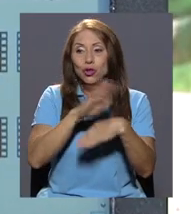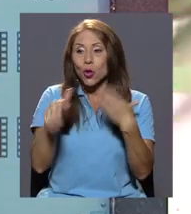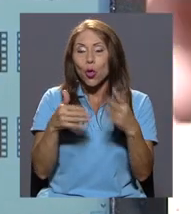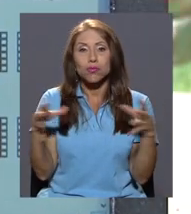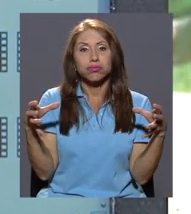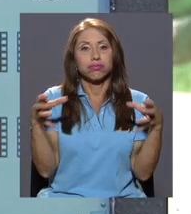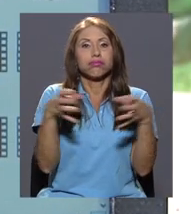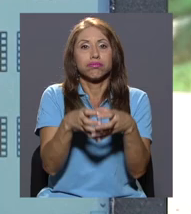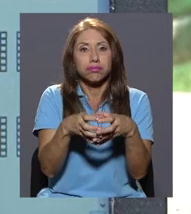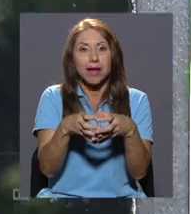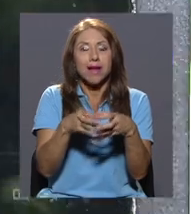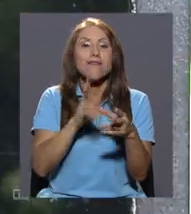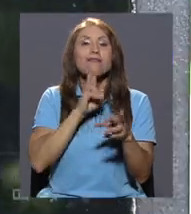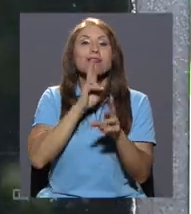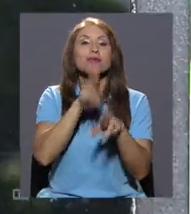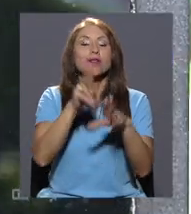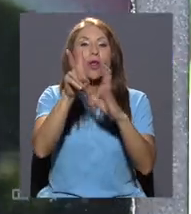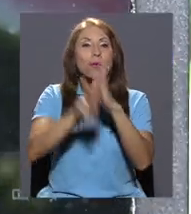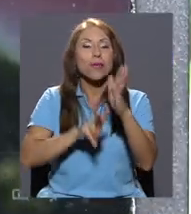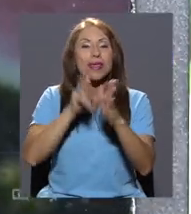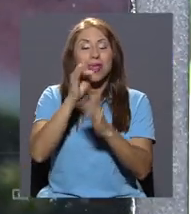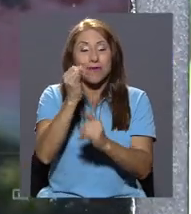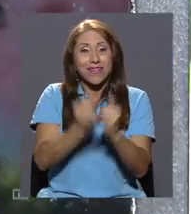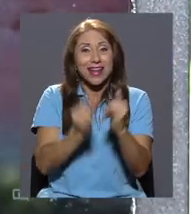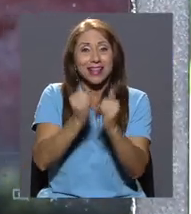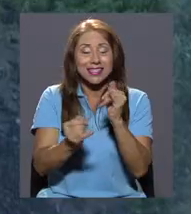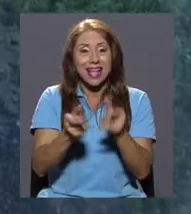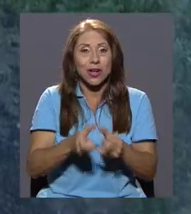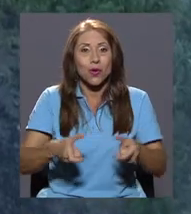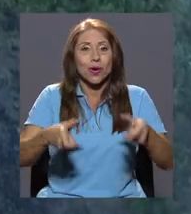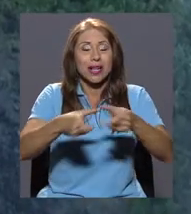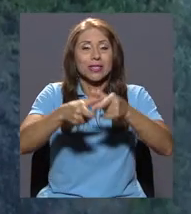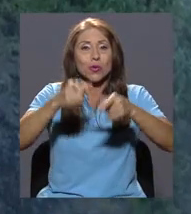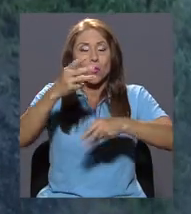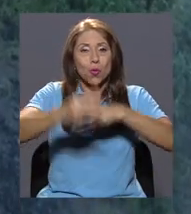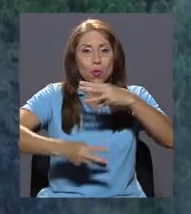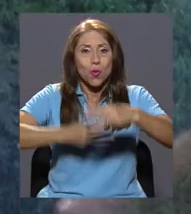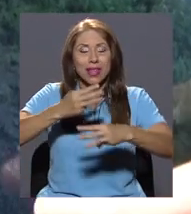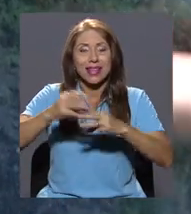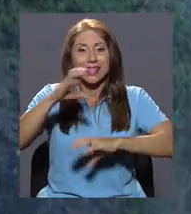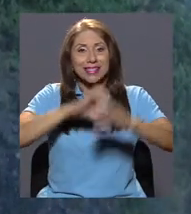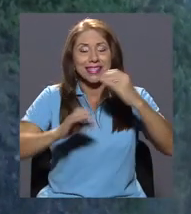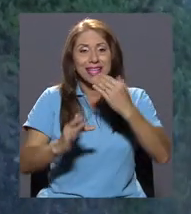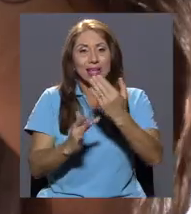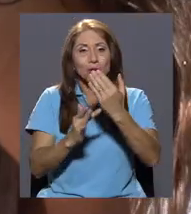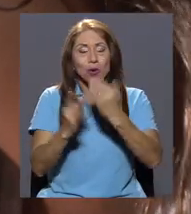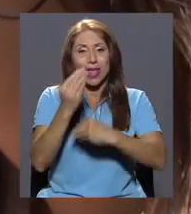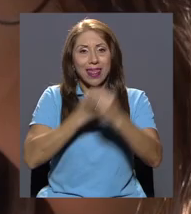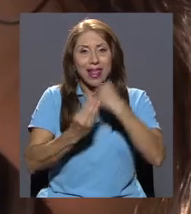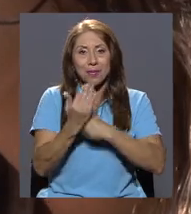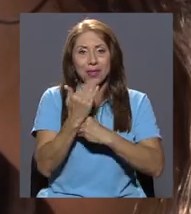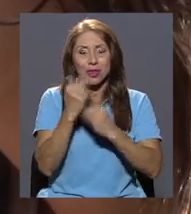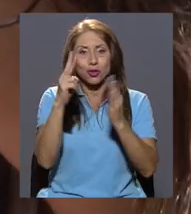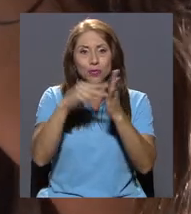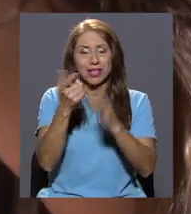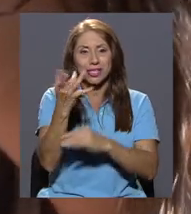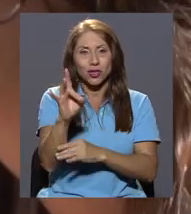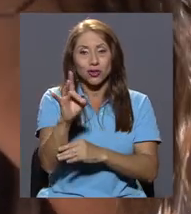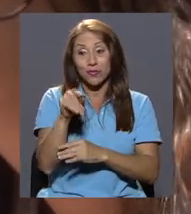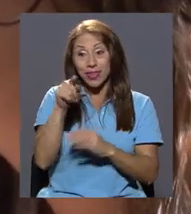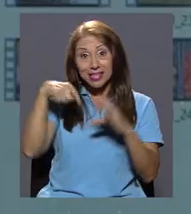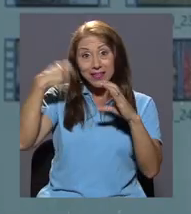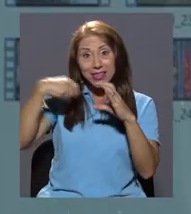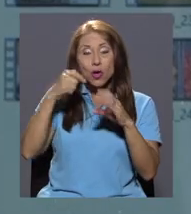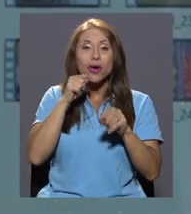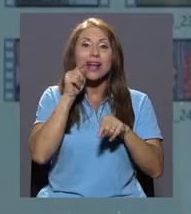para dar como resultado un video finalista en el Congreso Mundial de Ciencia y Tecnología de Alimentos 2018. El video critica